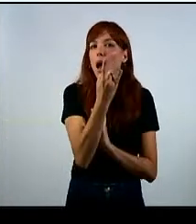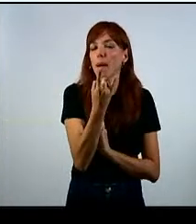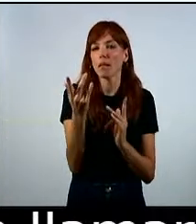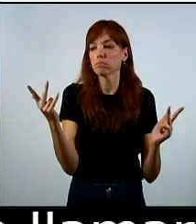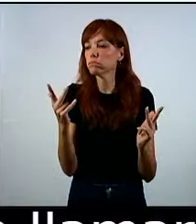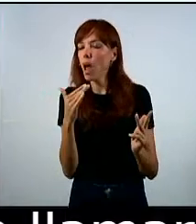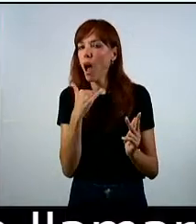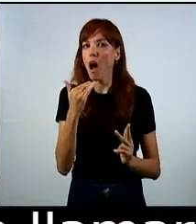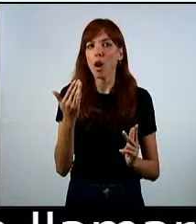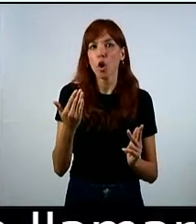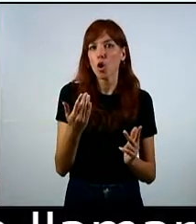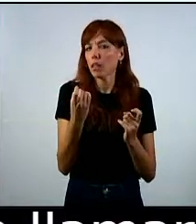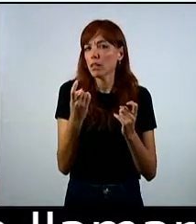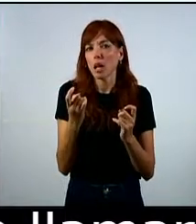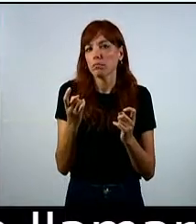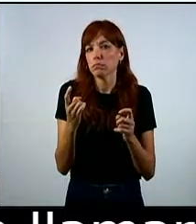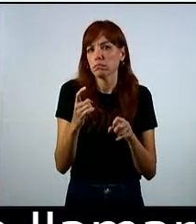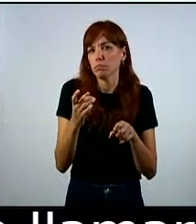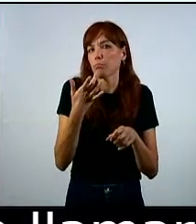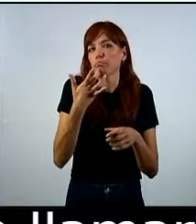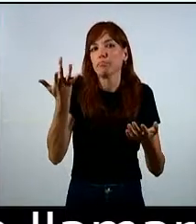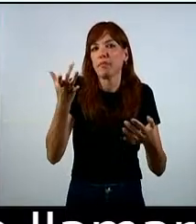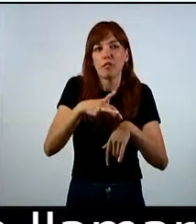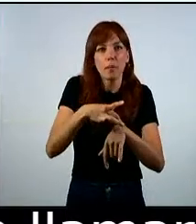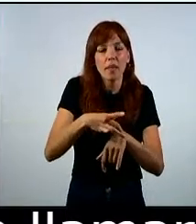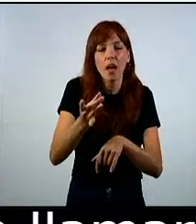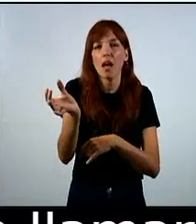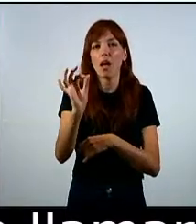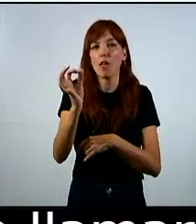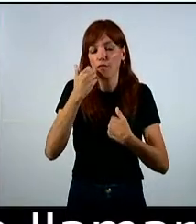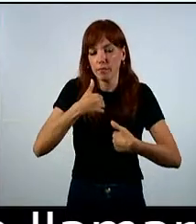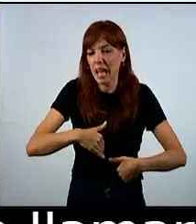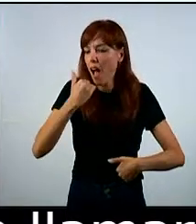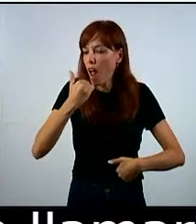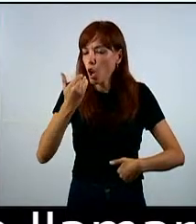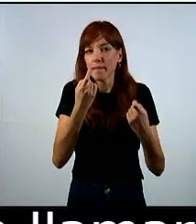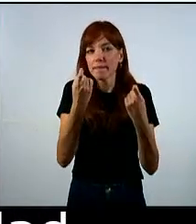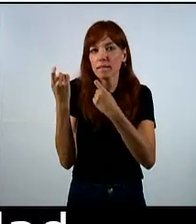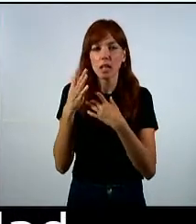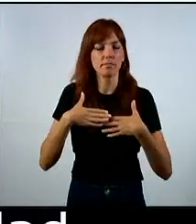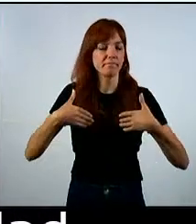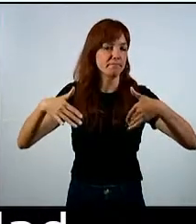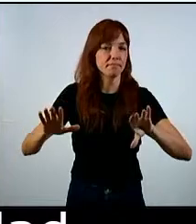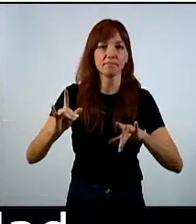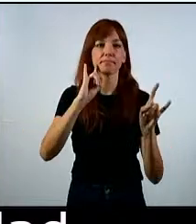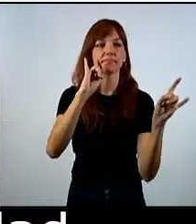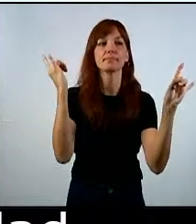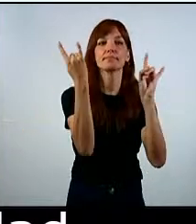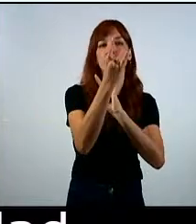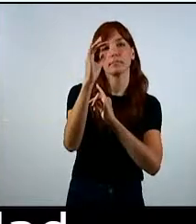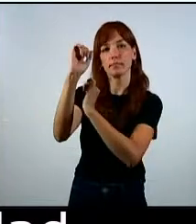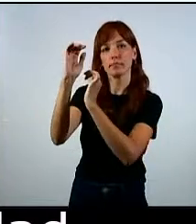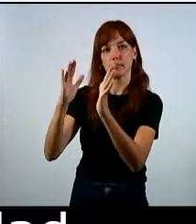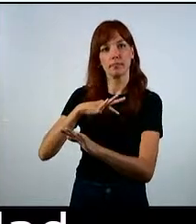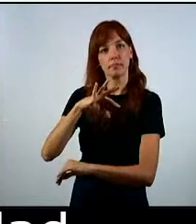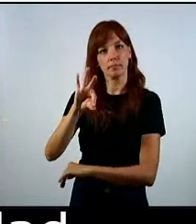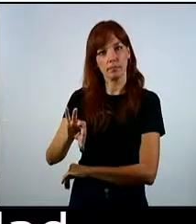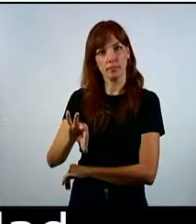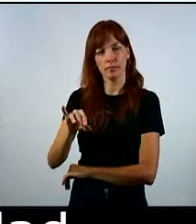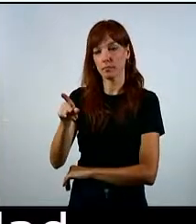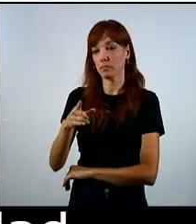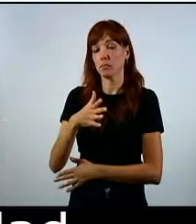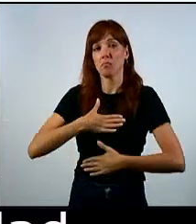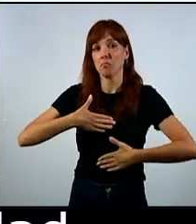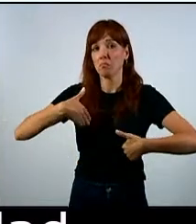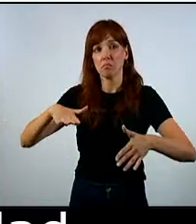necesidad imperiosa del tipo que sea, enfermedad, necesidad física, lo que quieran, y puedan ser atendidos. Y puede recurrir a ellos pues